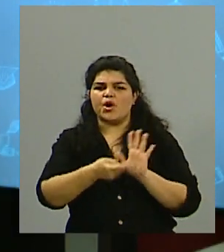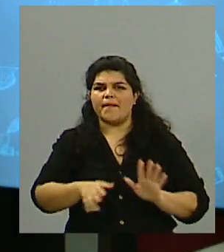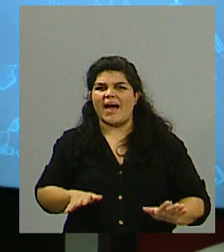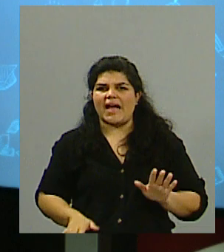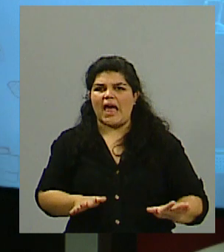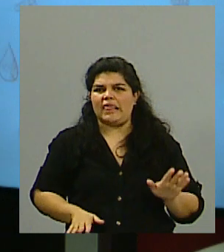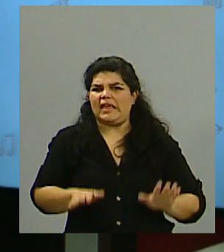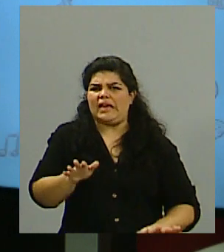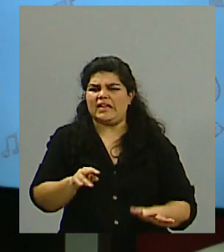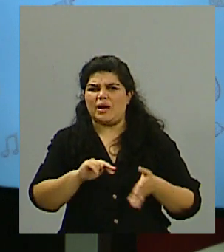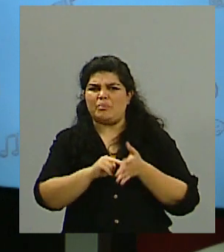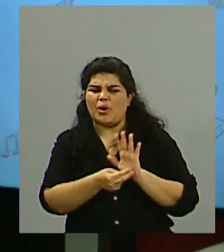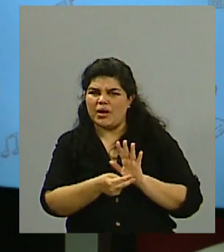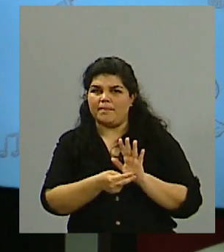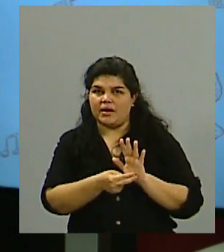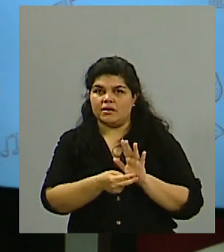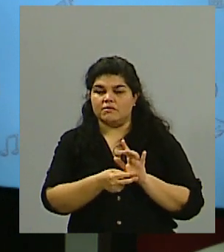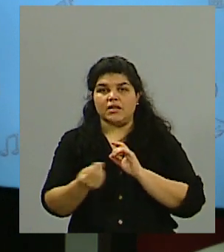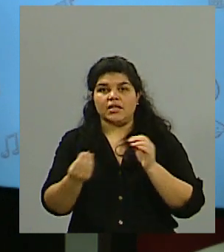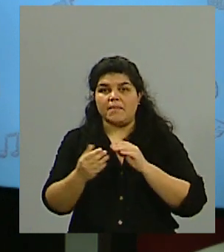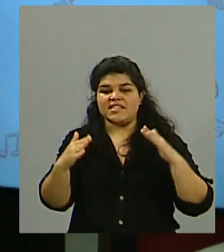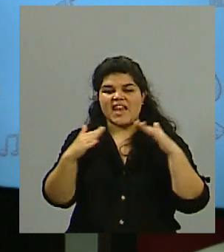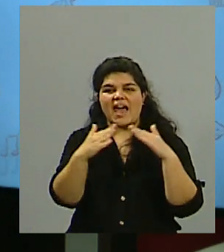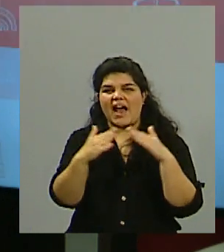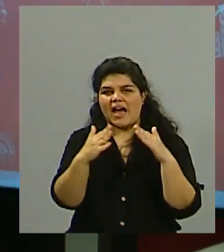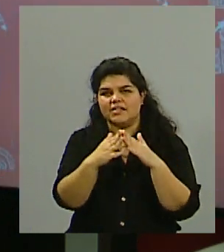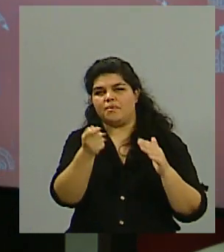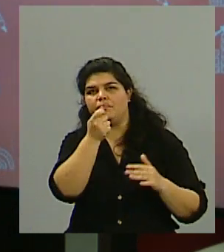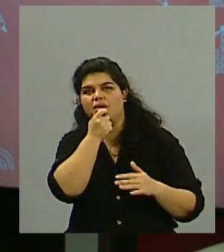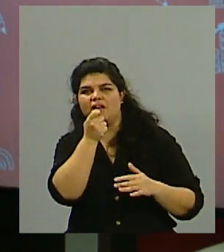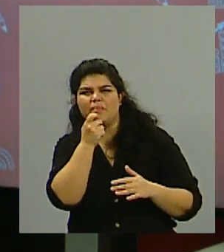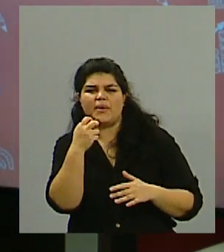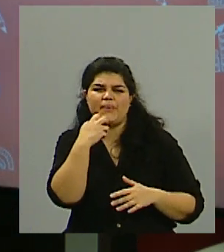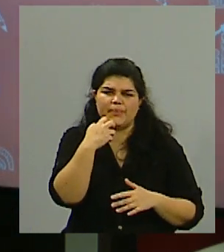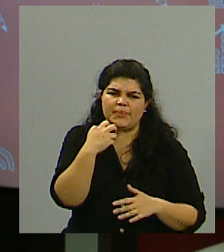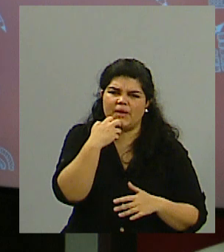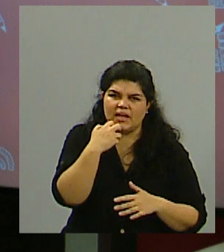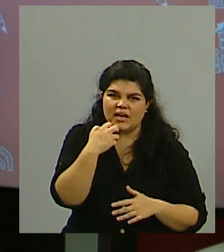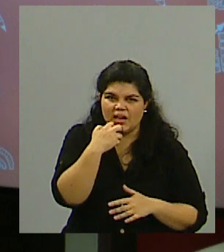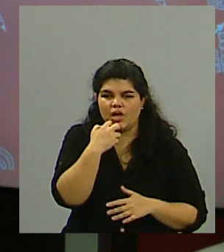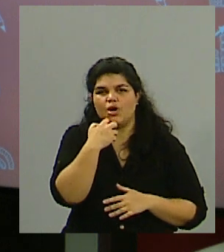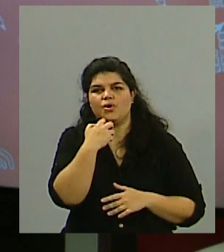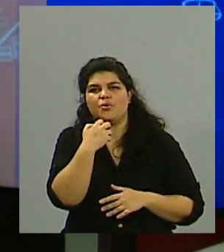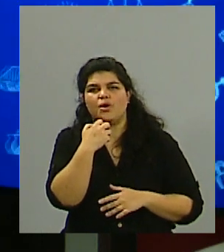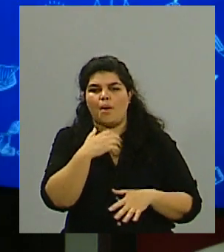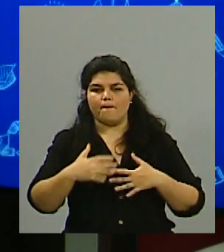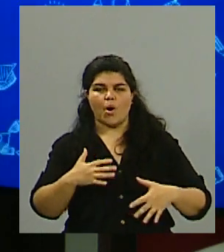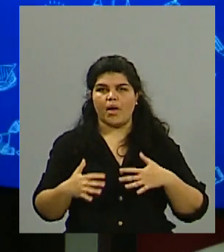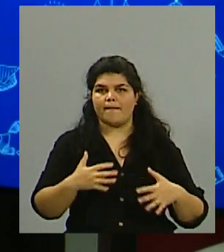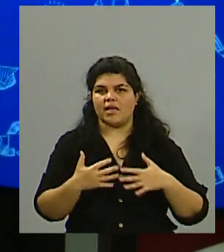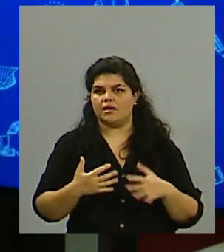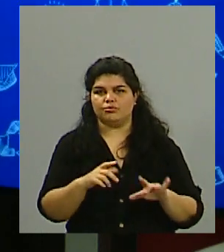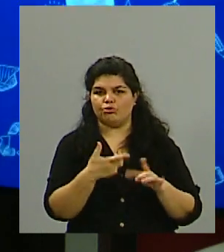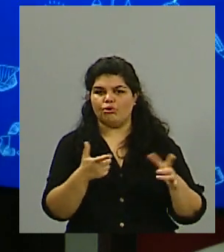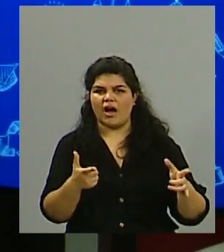la casa para cuando se pone viejito un perro que empieza con poco movimiento, que renguea, que notas que le